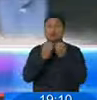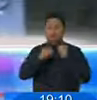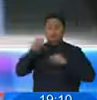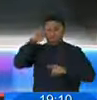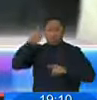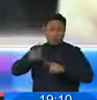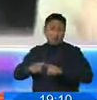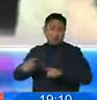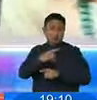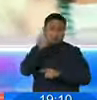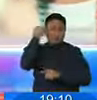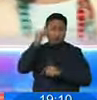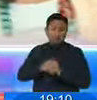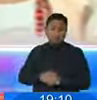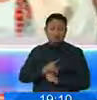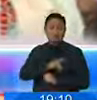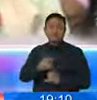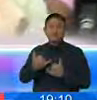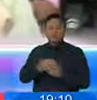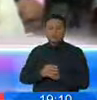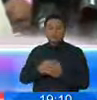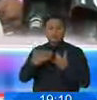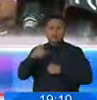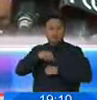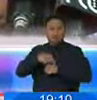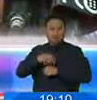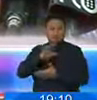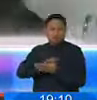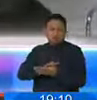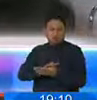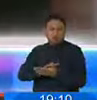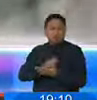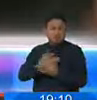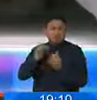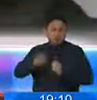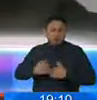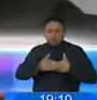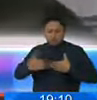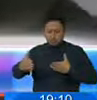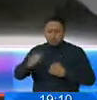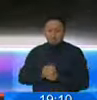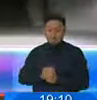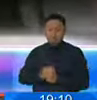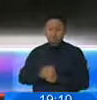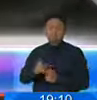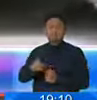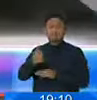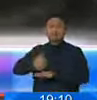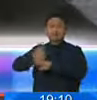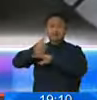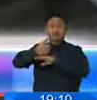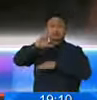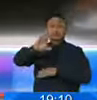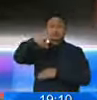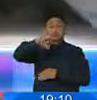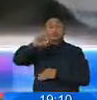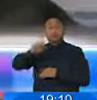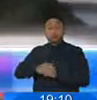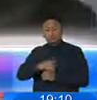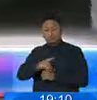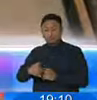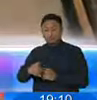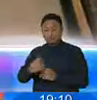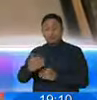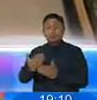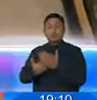políticas para quienes, si bien el tiempo no es el más holgado, pero se puede lograr. Aseguran que el cese de funciones de las autoridades del CNE no